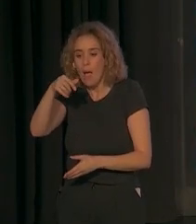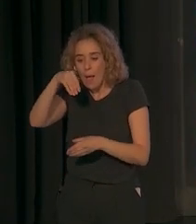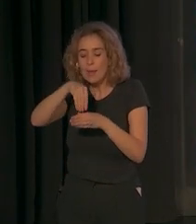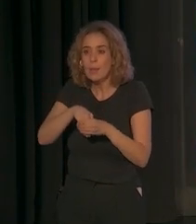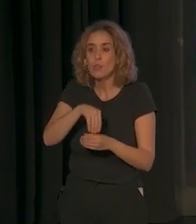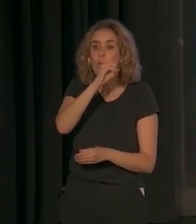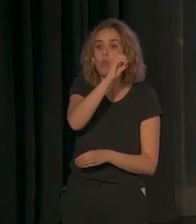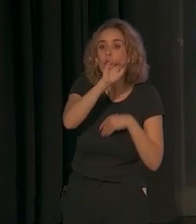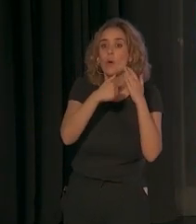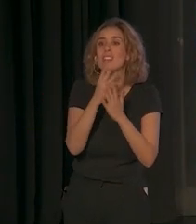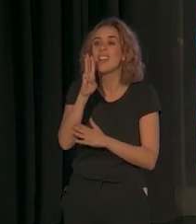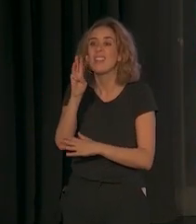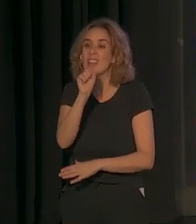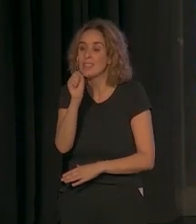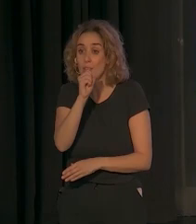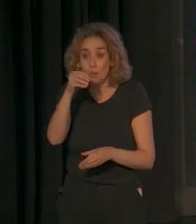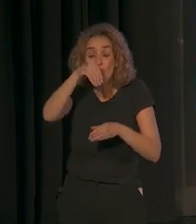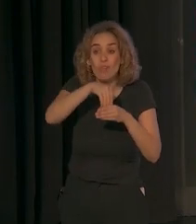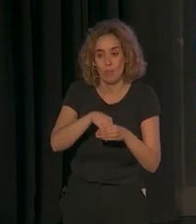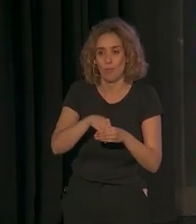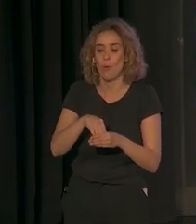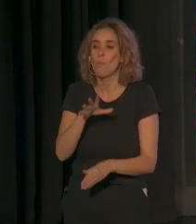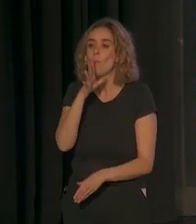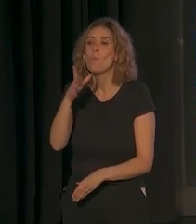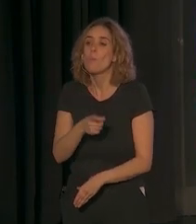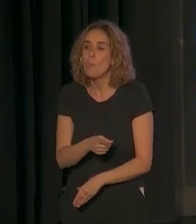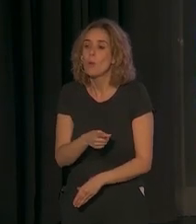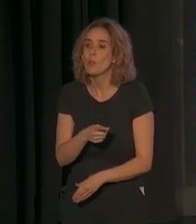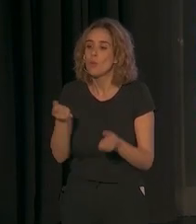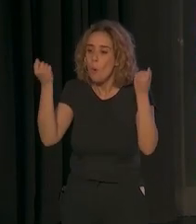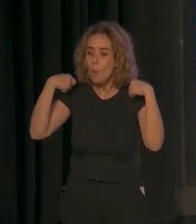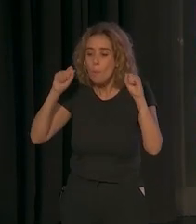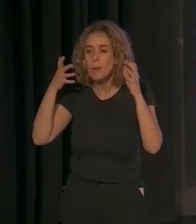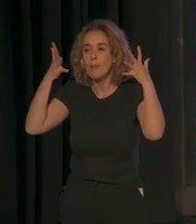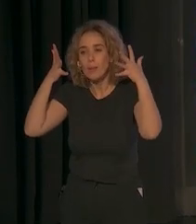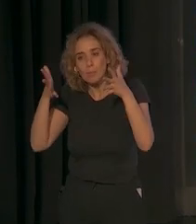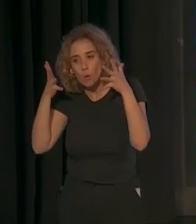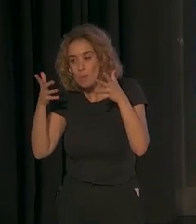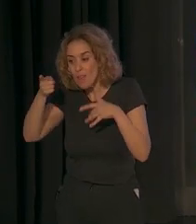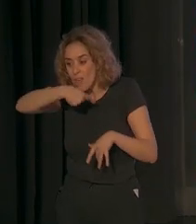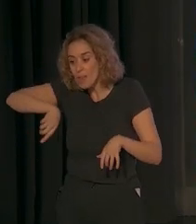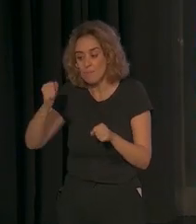0 a 3 años. Y por eso las prácticas recomendadas y todo lo que hacemos